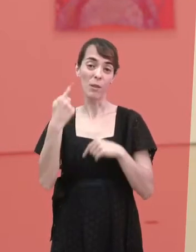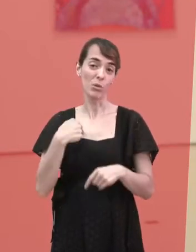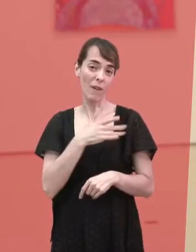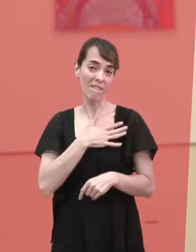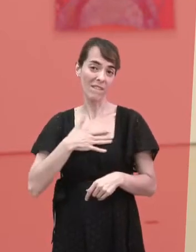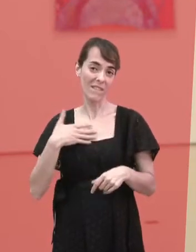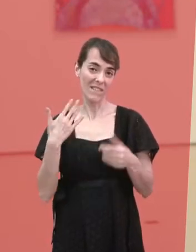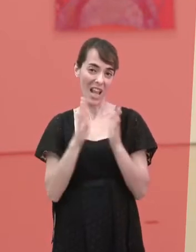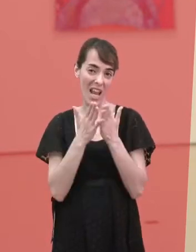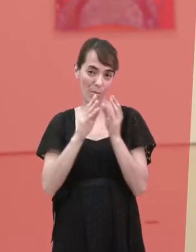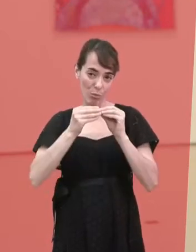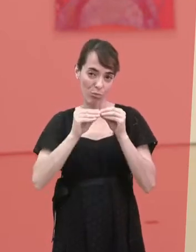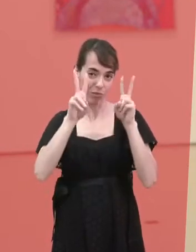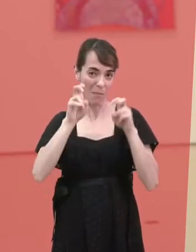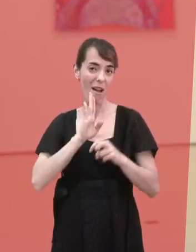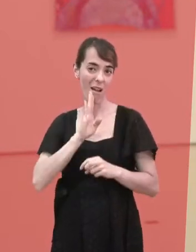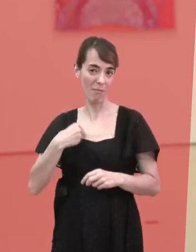libro sobre ese tema.